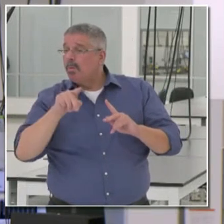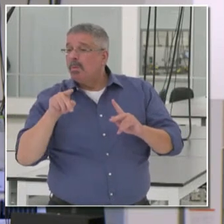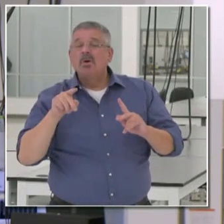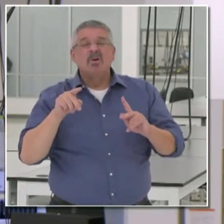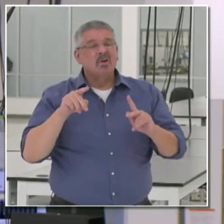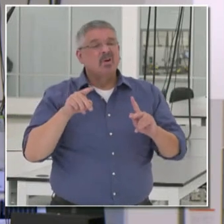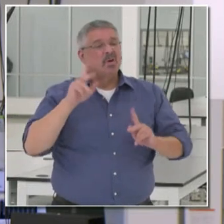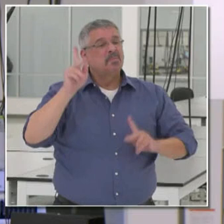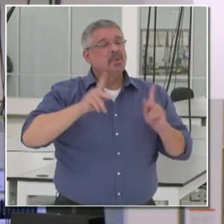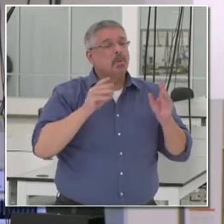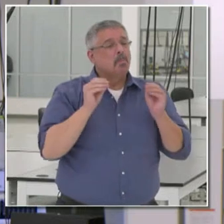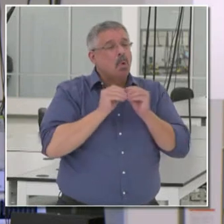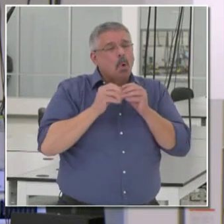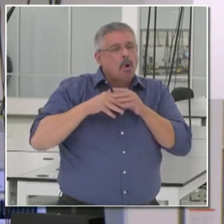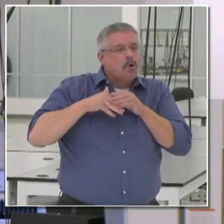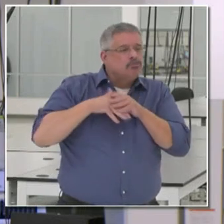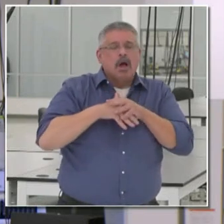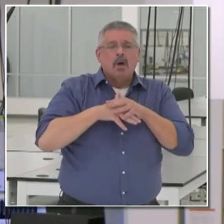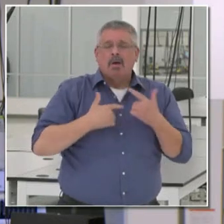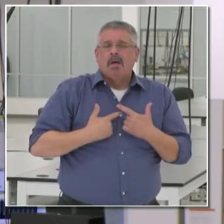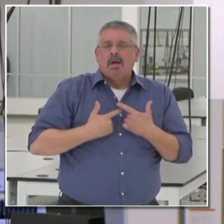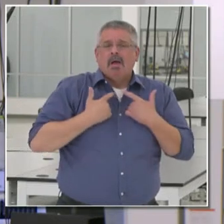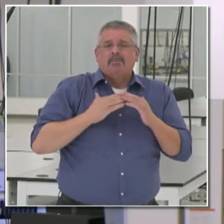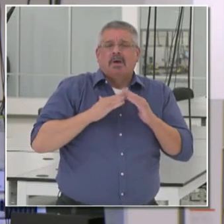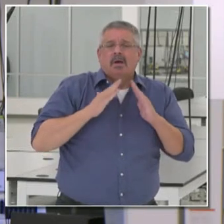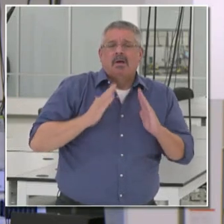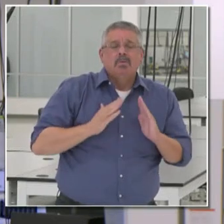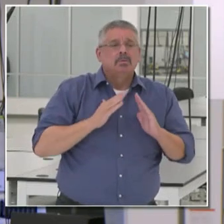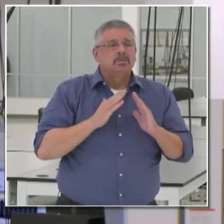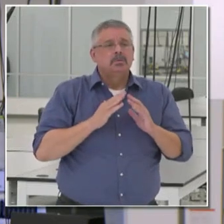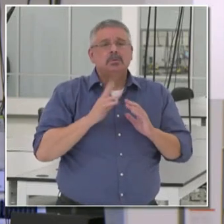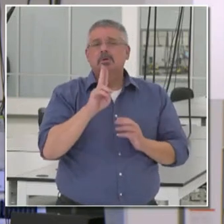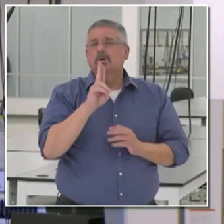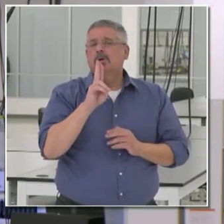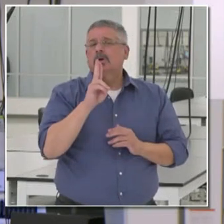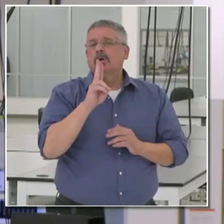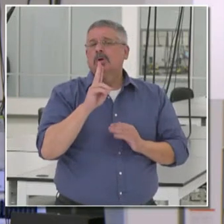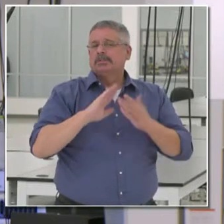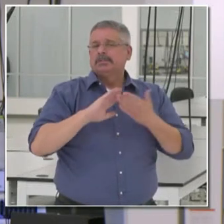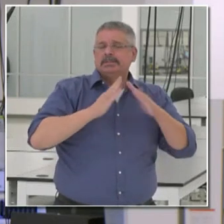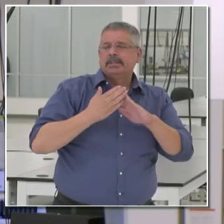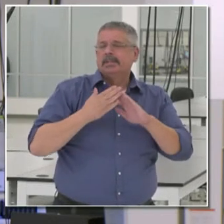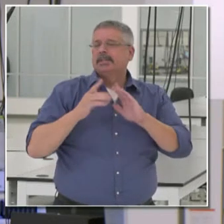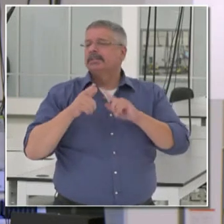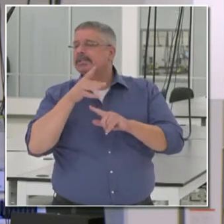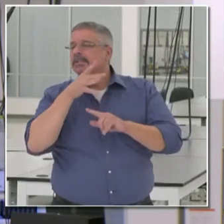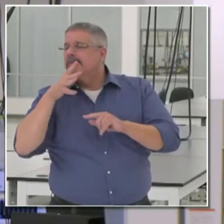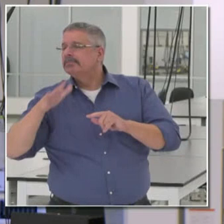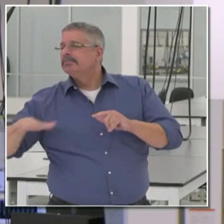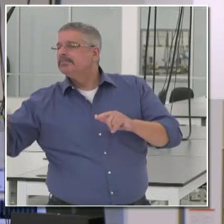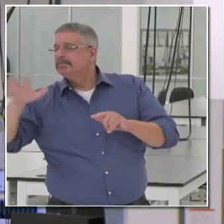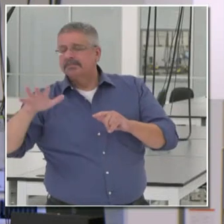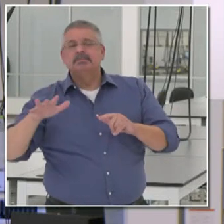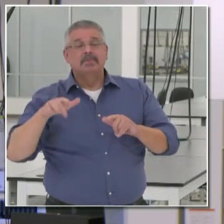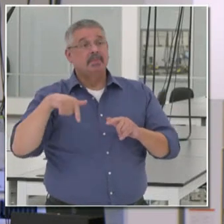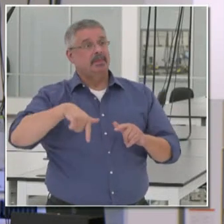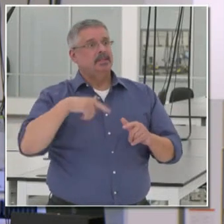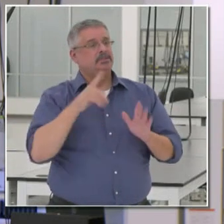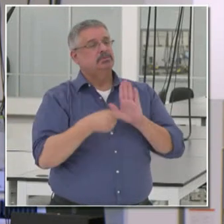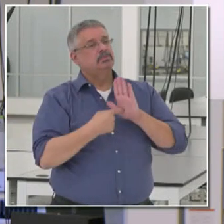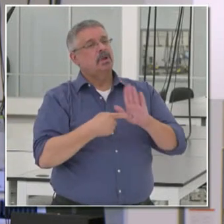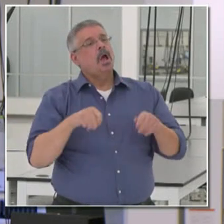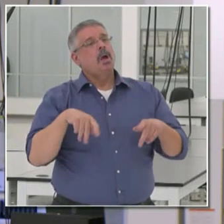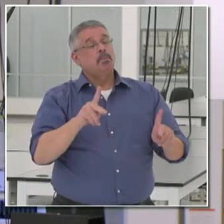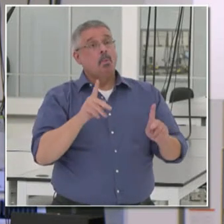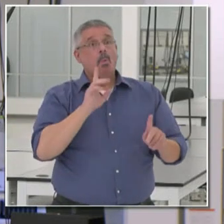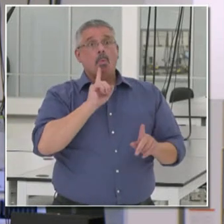en personas de avanzada edad personas que viven con otros zonas rurales urbanas y eso